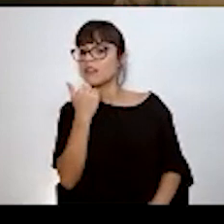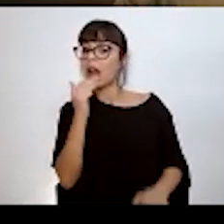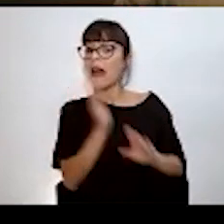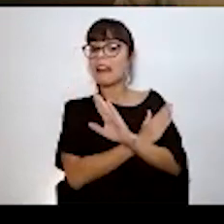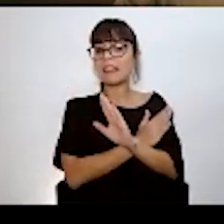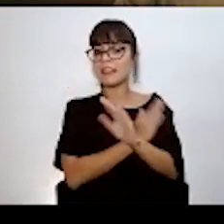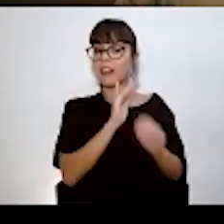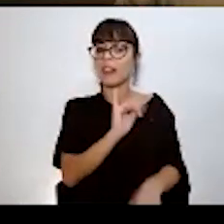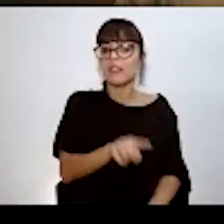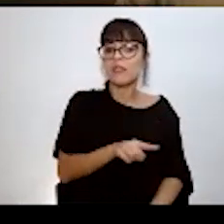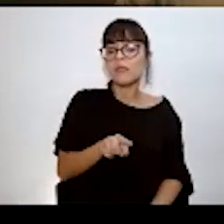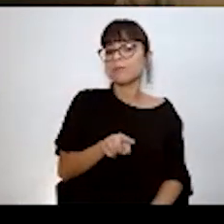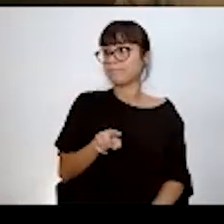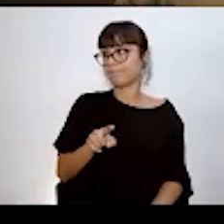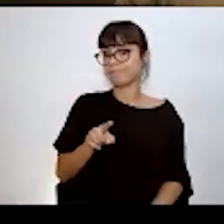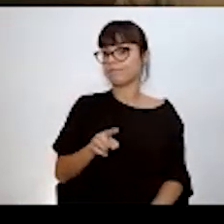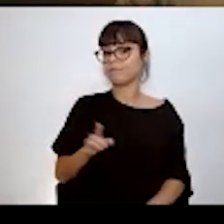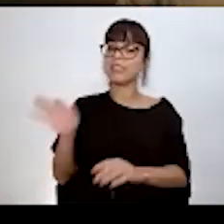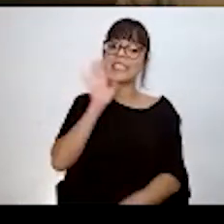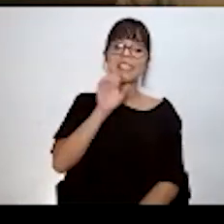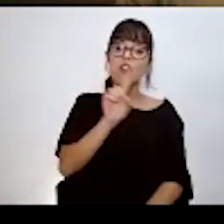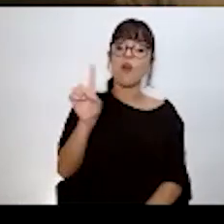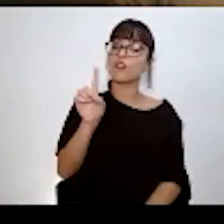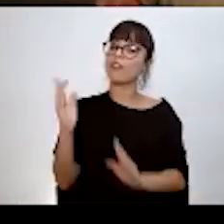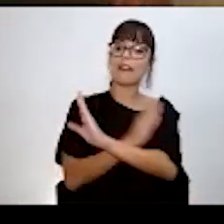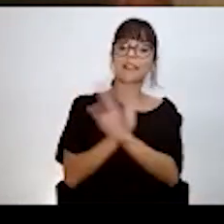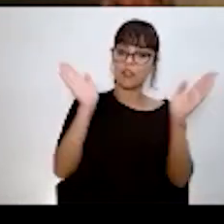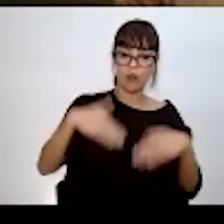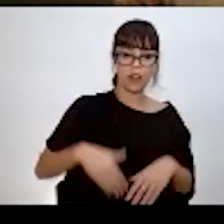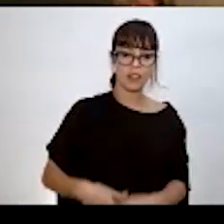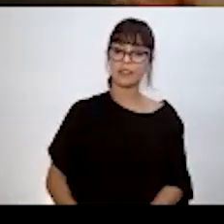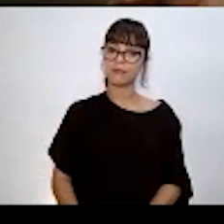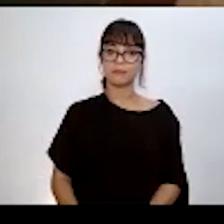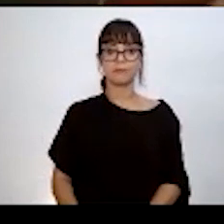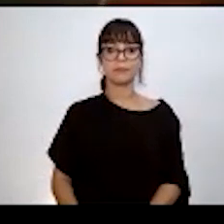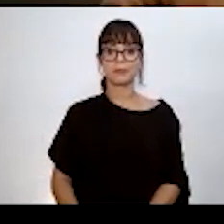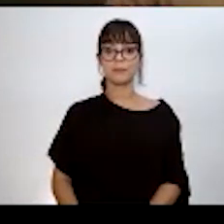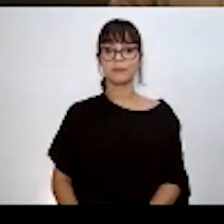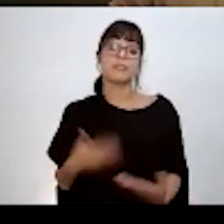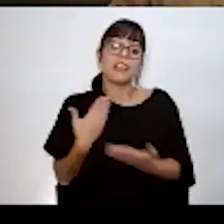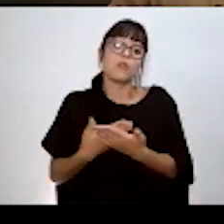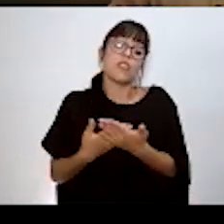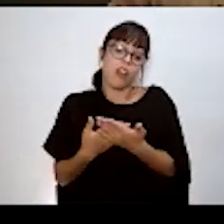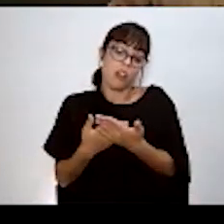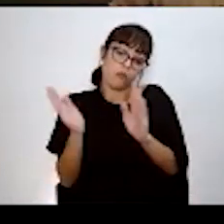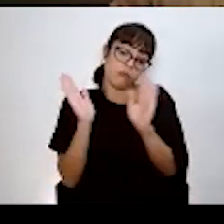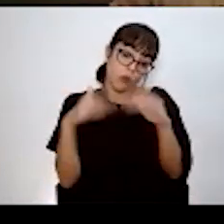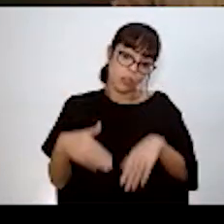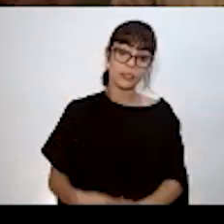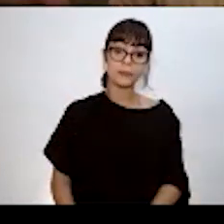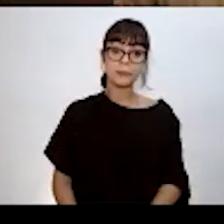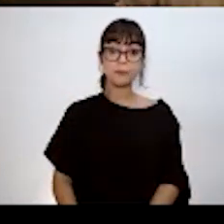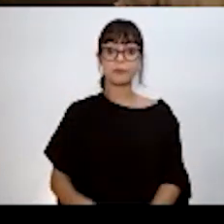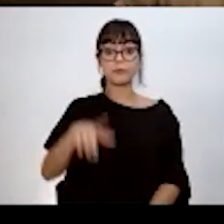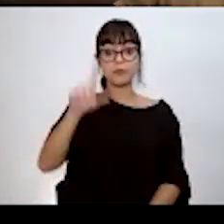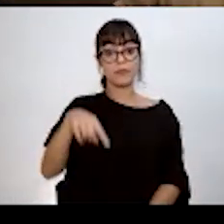de ese tipo de construcciones con anterioridad al siglo XI. Es decir, y también ayer lo presentaba Verónica, y yo creo que es un